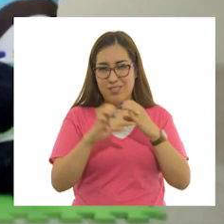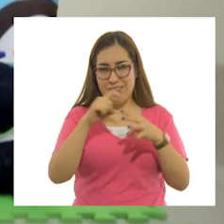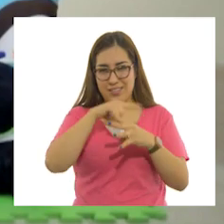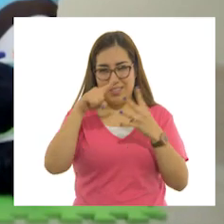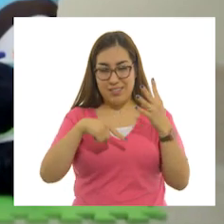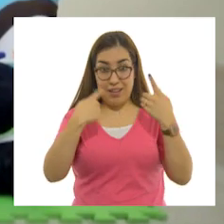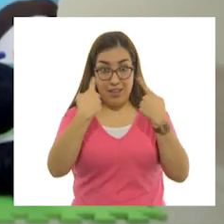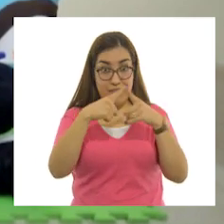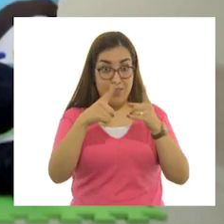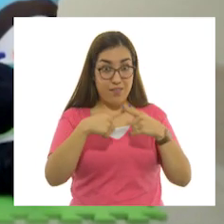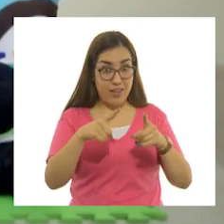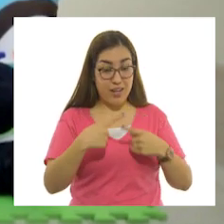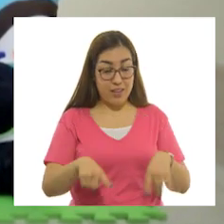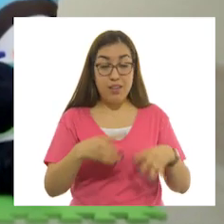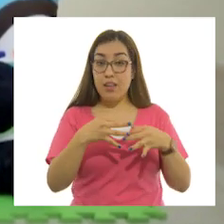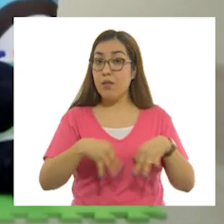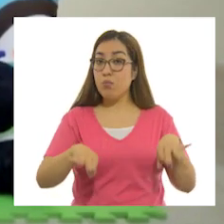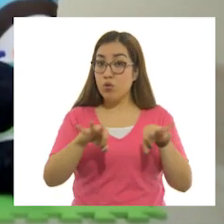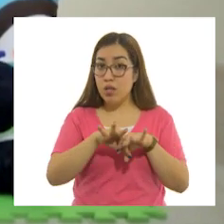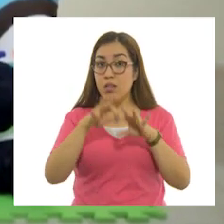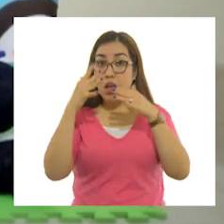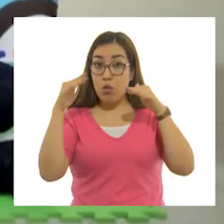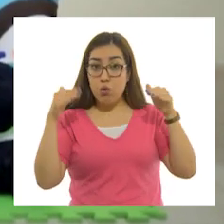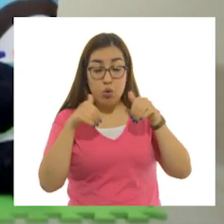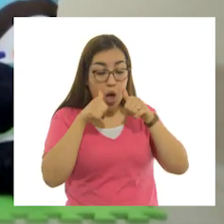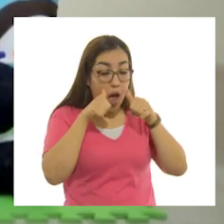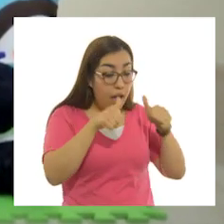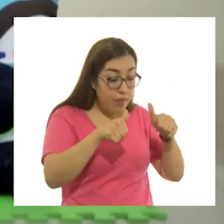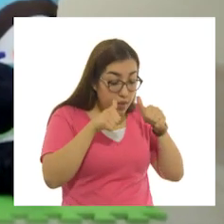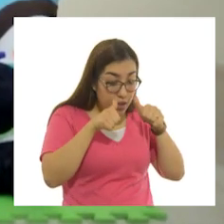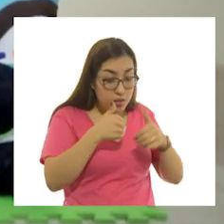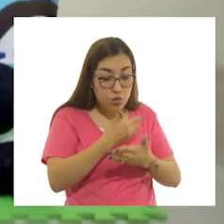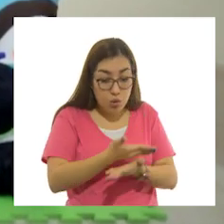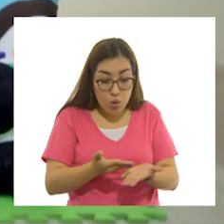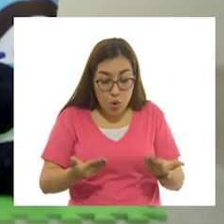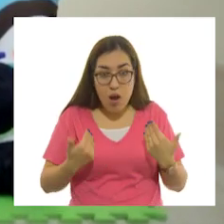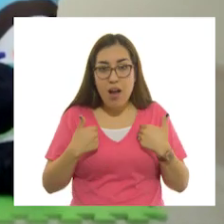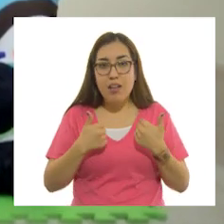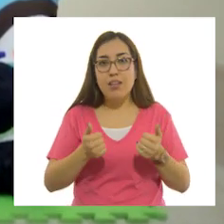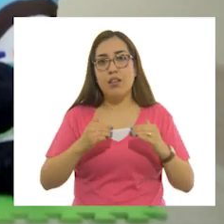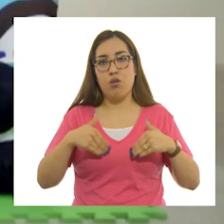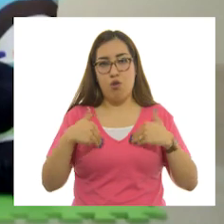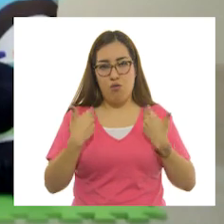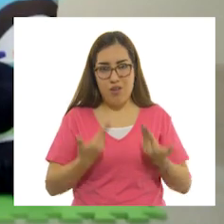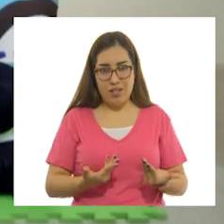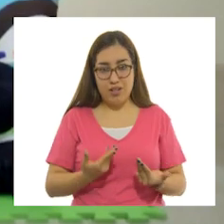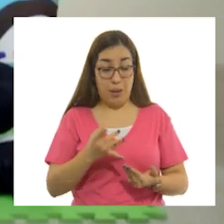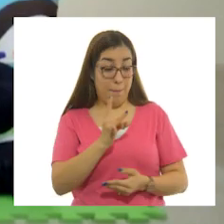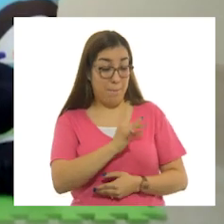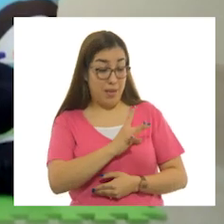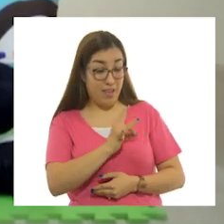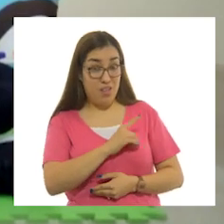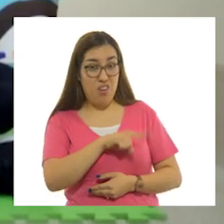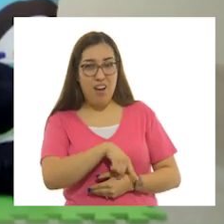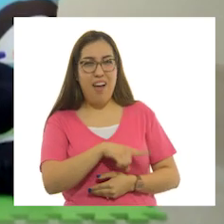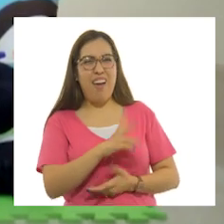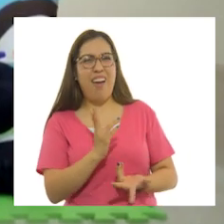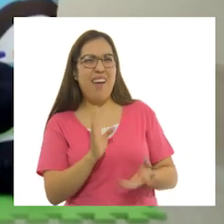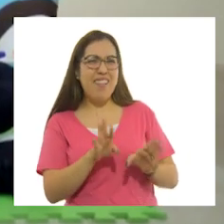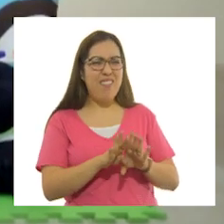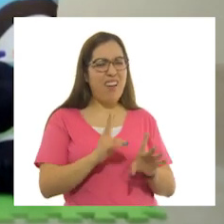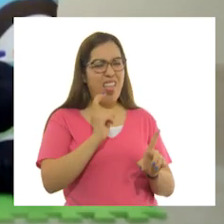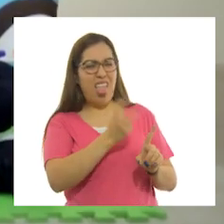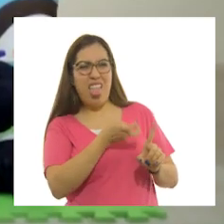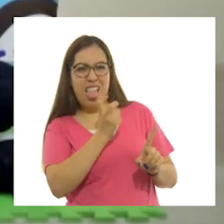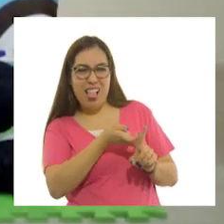que yo se sientan escuchados y comprendidos no es recomendable burlarse de los miedos que sienten las niñas o los niños